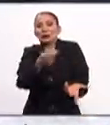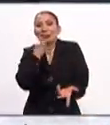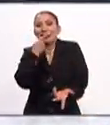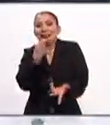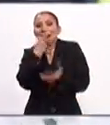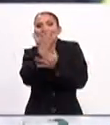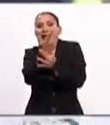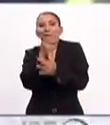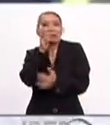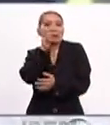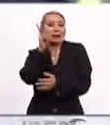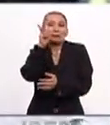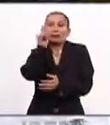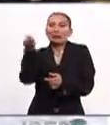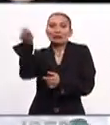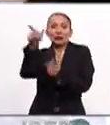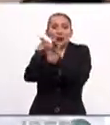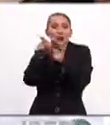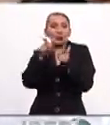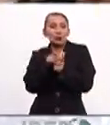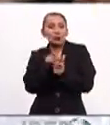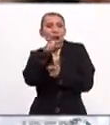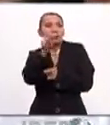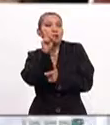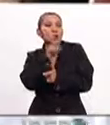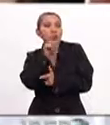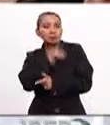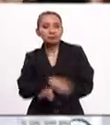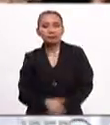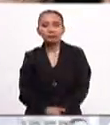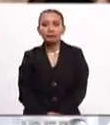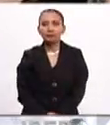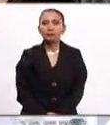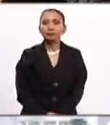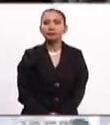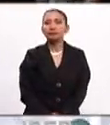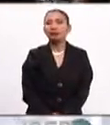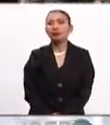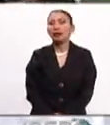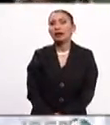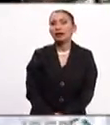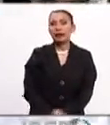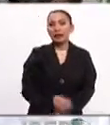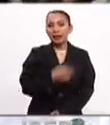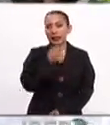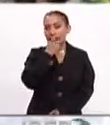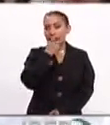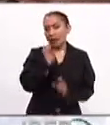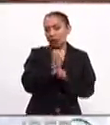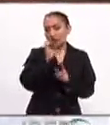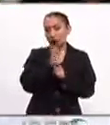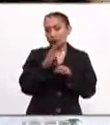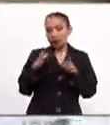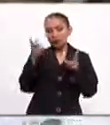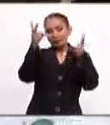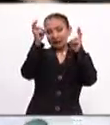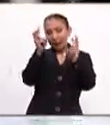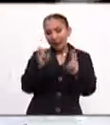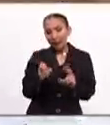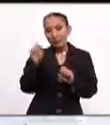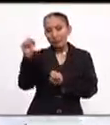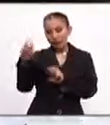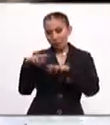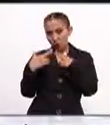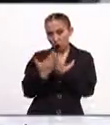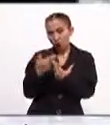parte de grupos, de colectivos de mujeres. Podríamos decir entonces que los contenidos de la